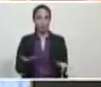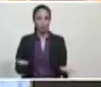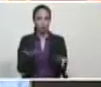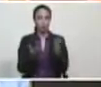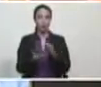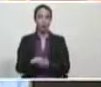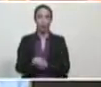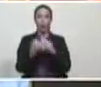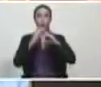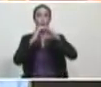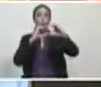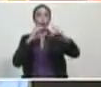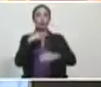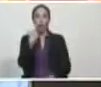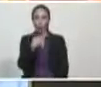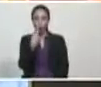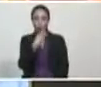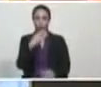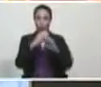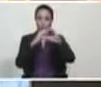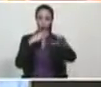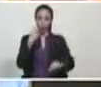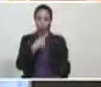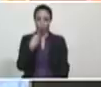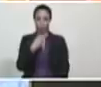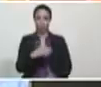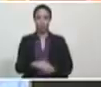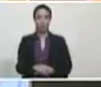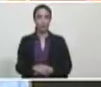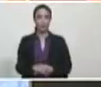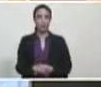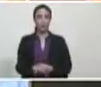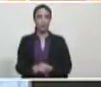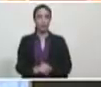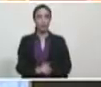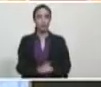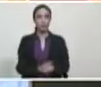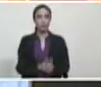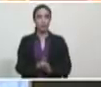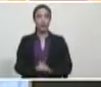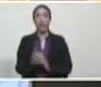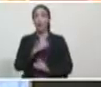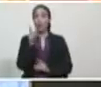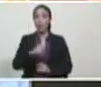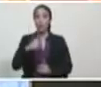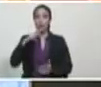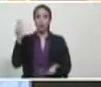de autobuses para Venezuela. Y además yo le he aprobado